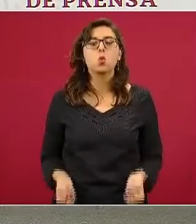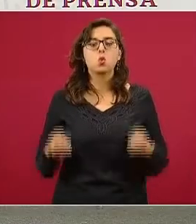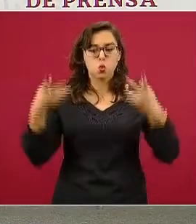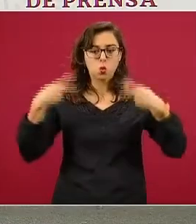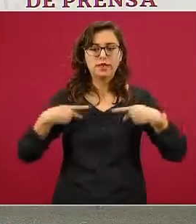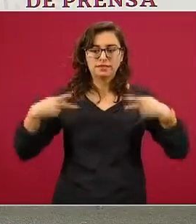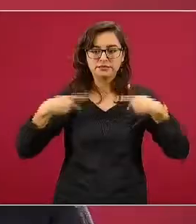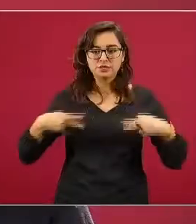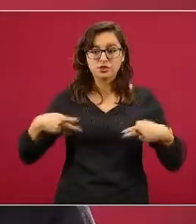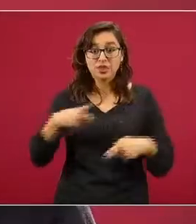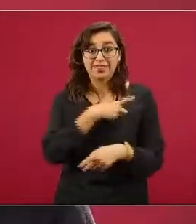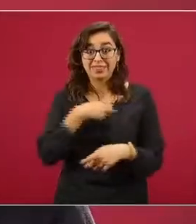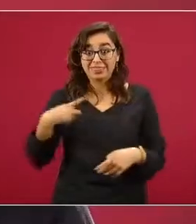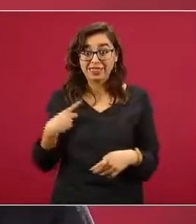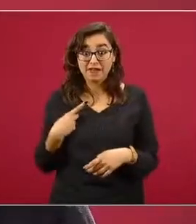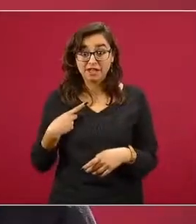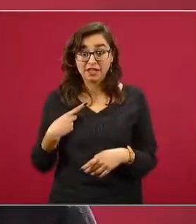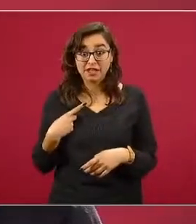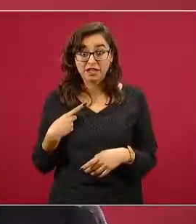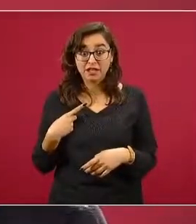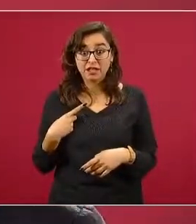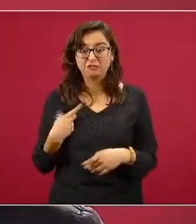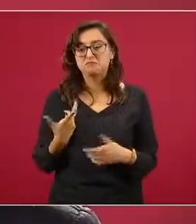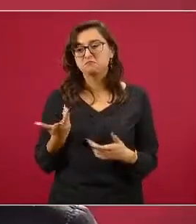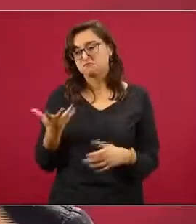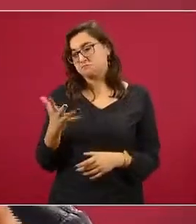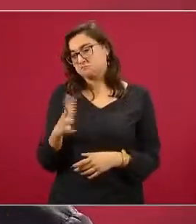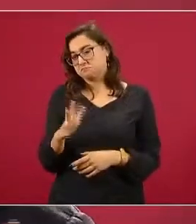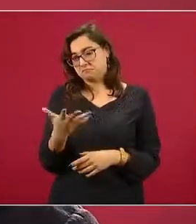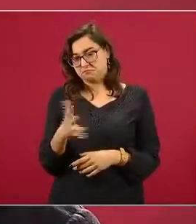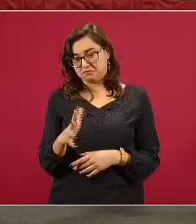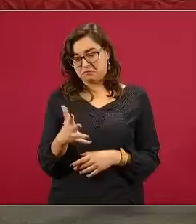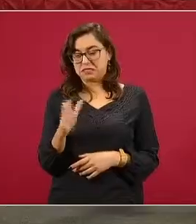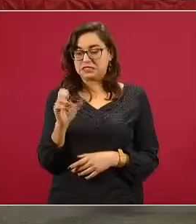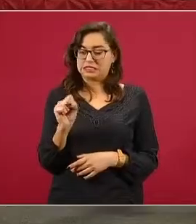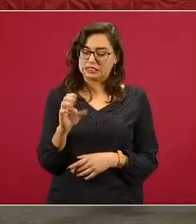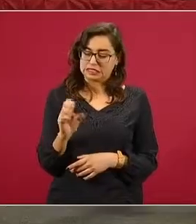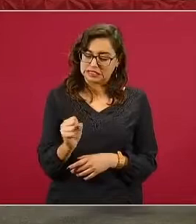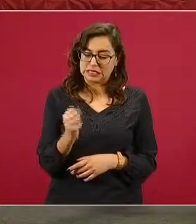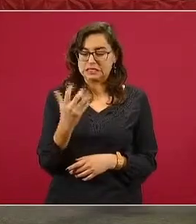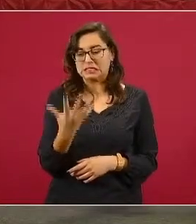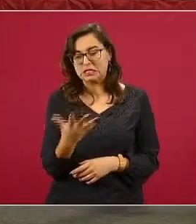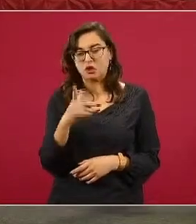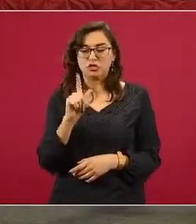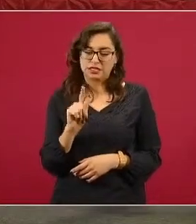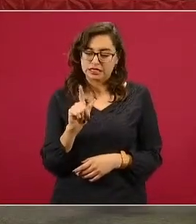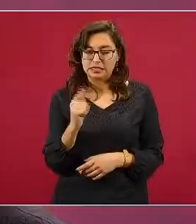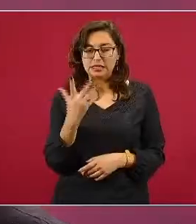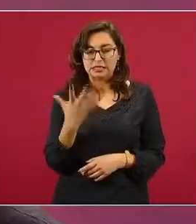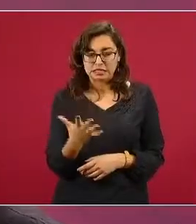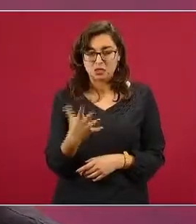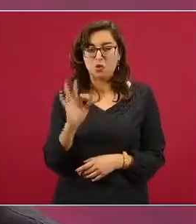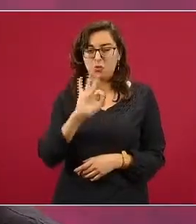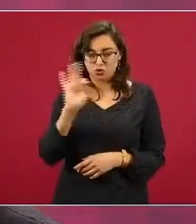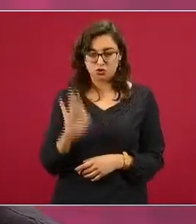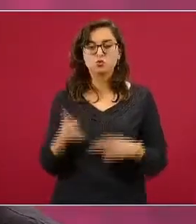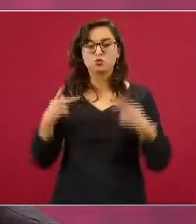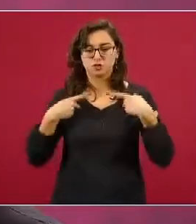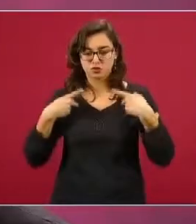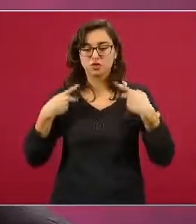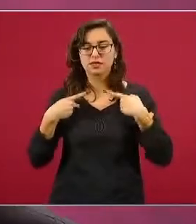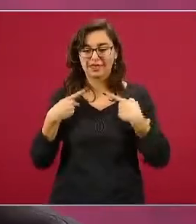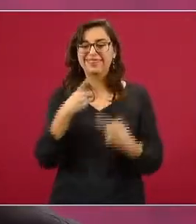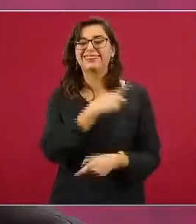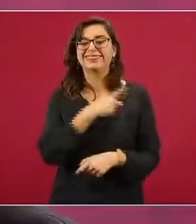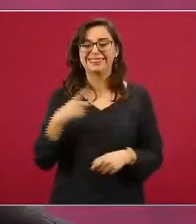ese límite? En el COVID es aproximadamente entre 65 y 75%, es